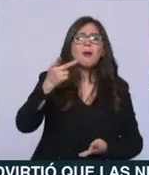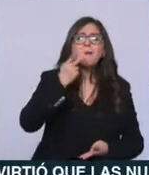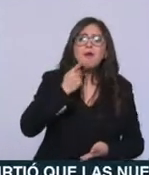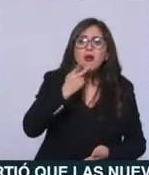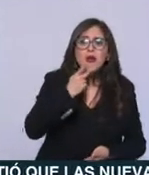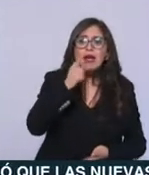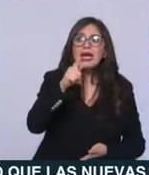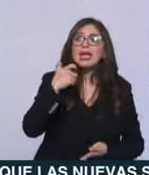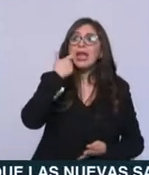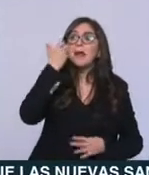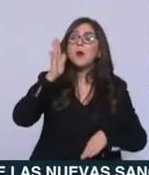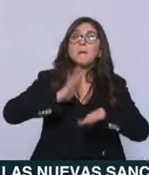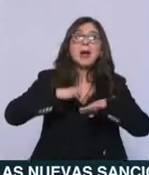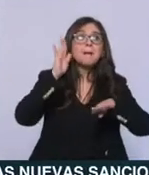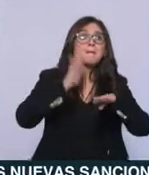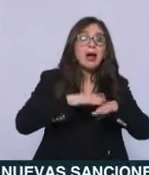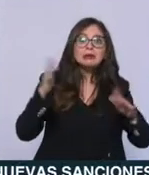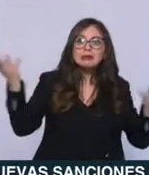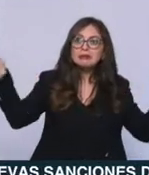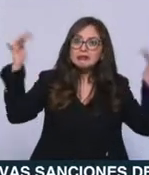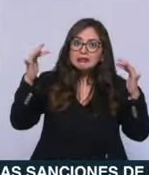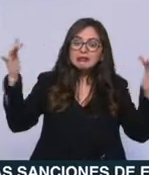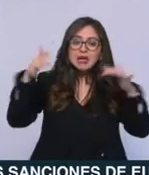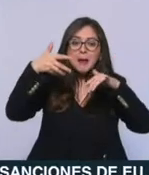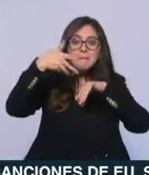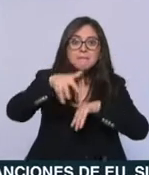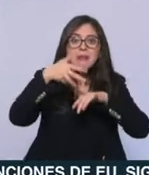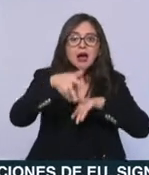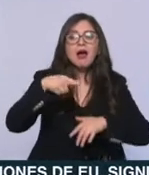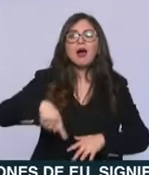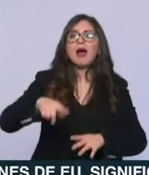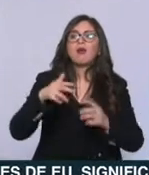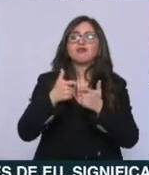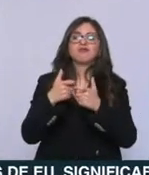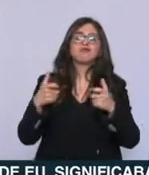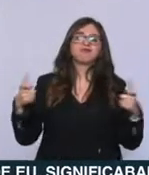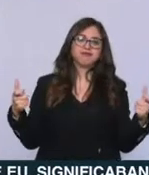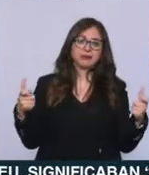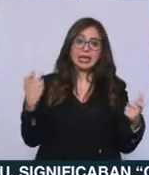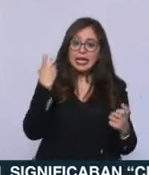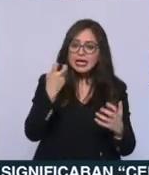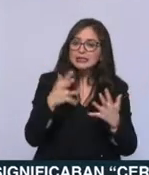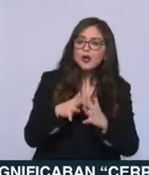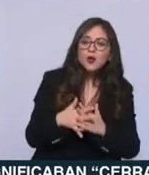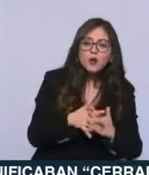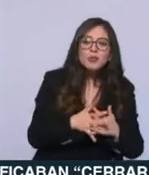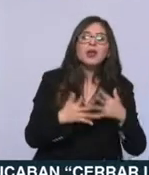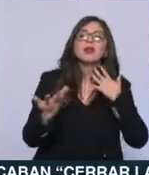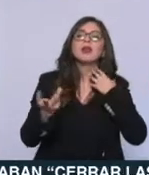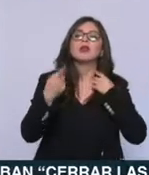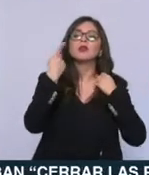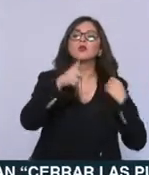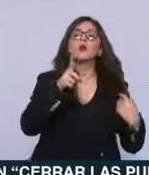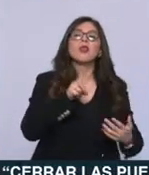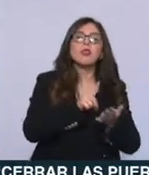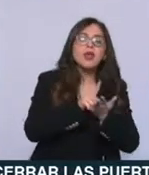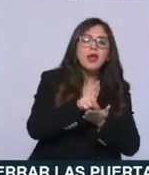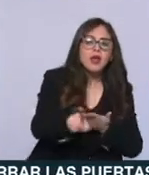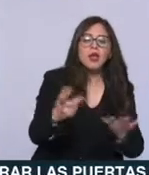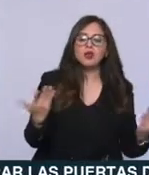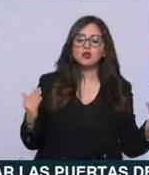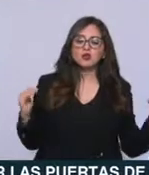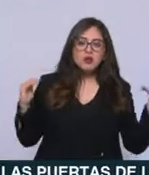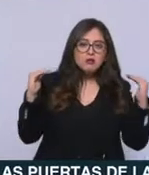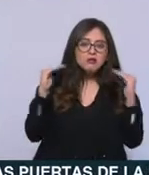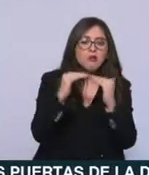más marchas de este tipo, ¿no? Así es que se combina todo, se combina el tema del derecho, de la equidad, de